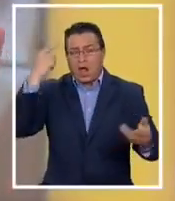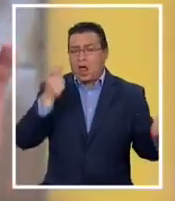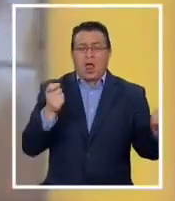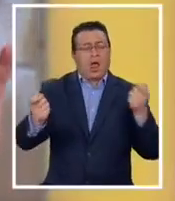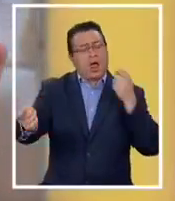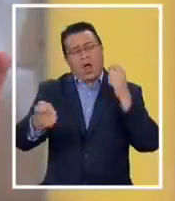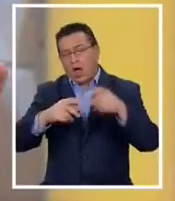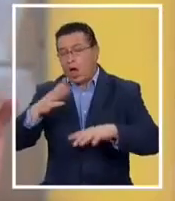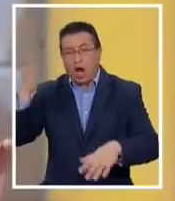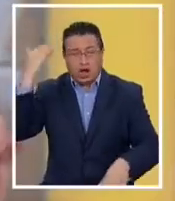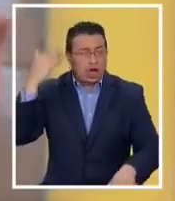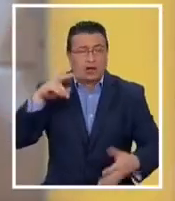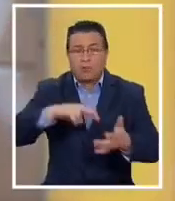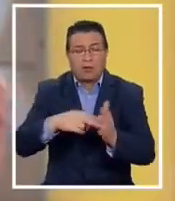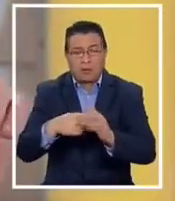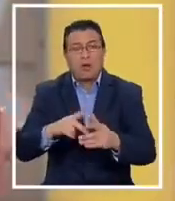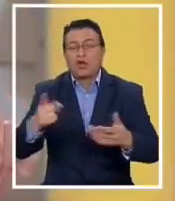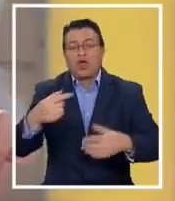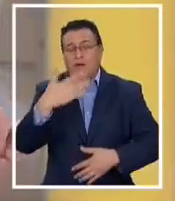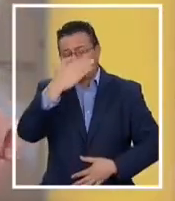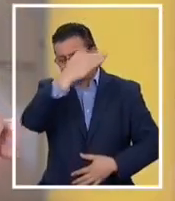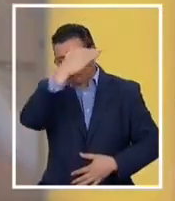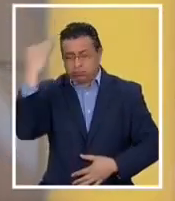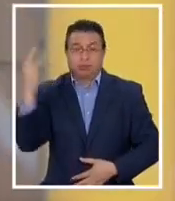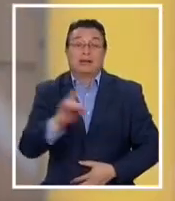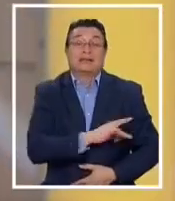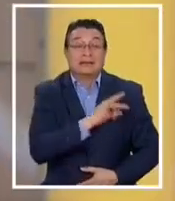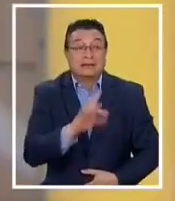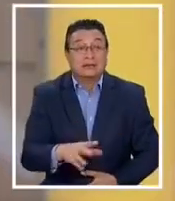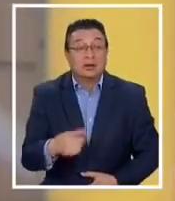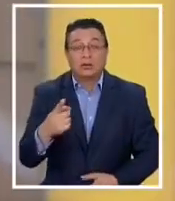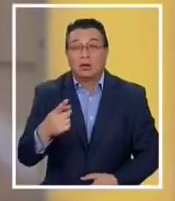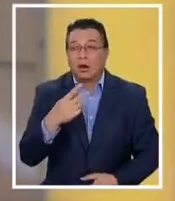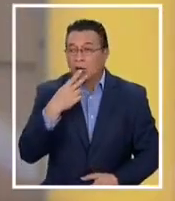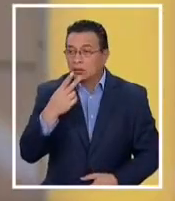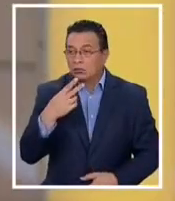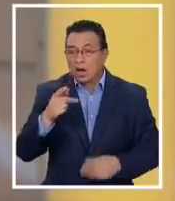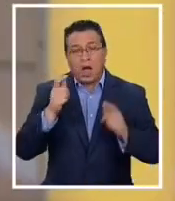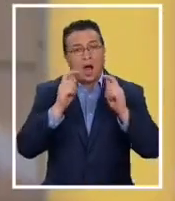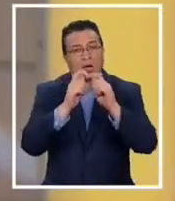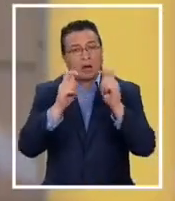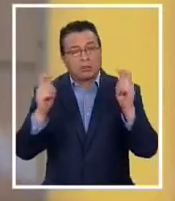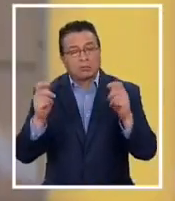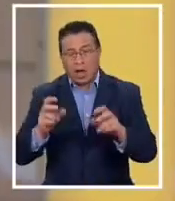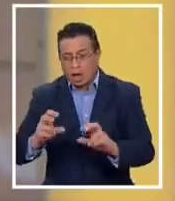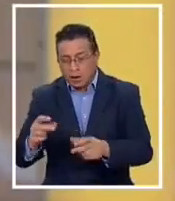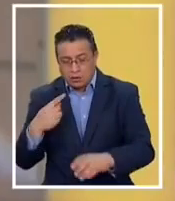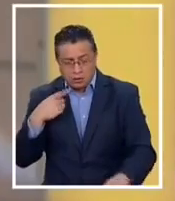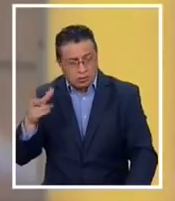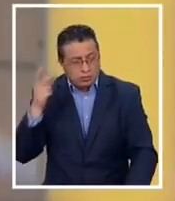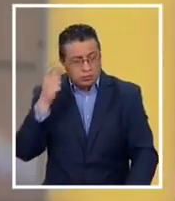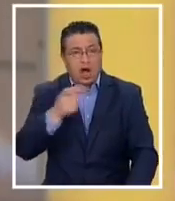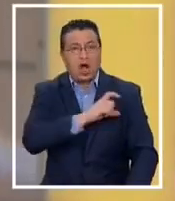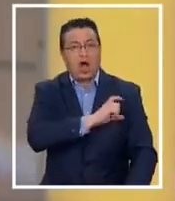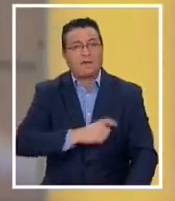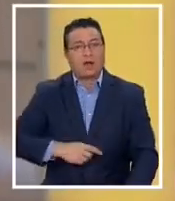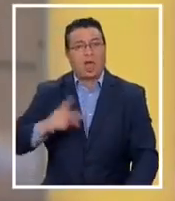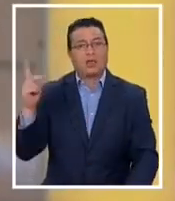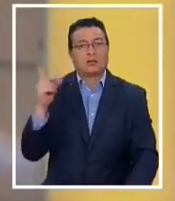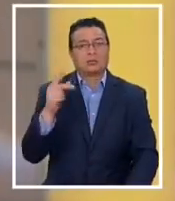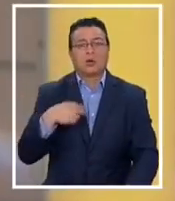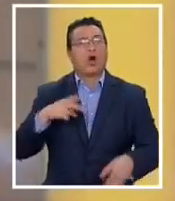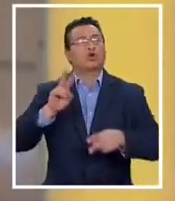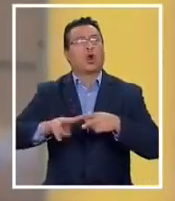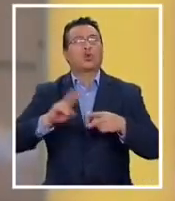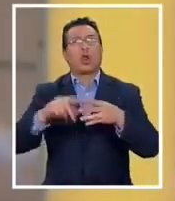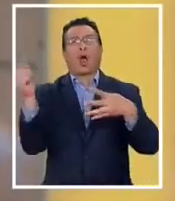que hoy día le hacen la vida imposible a los chilenos y uno escucha las campañas en la radio de los gobernadores de la derecha y tienen solución para